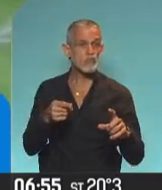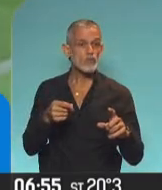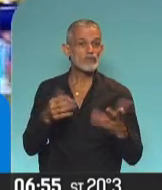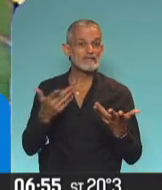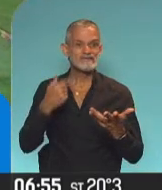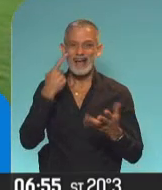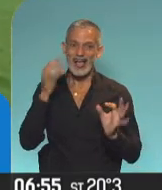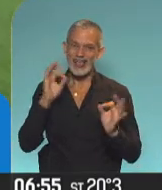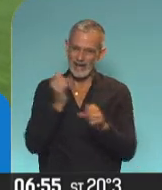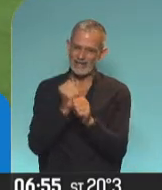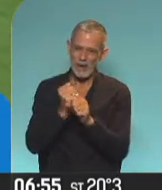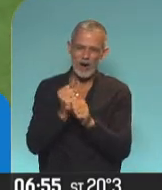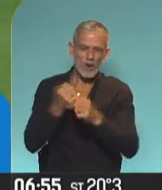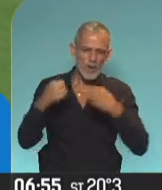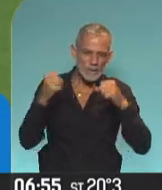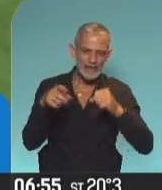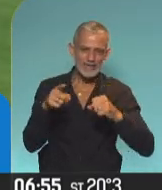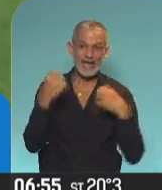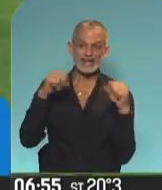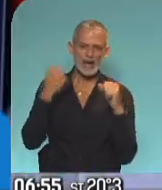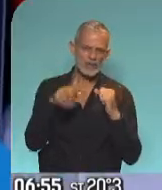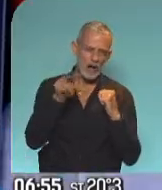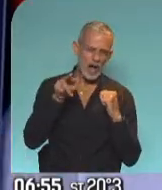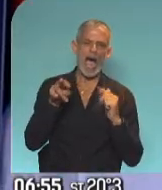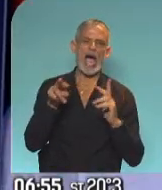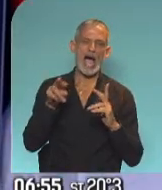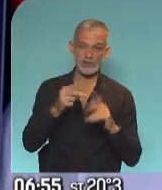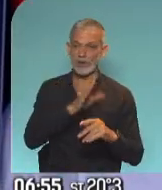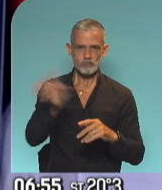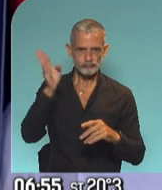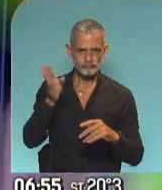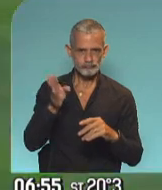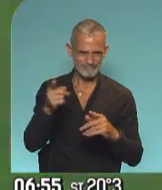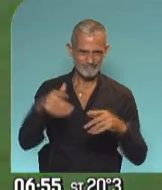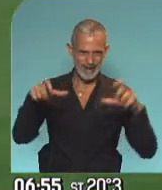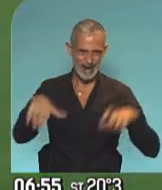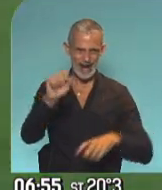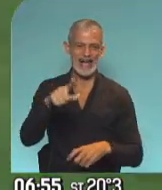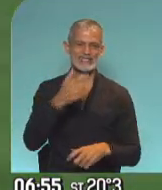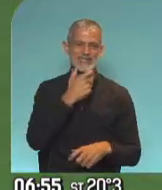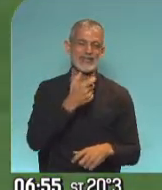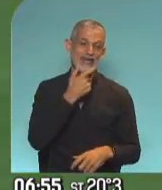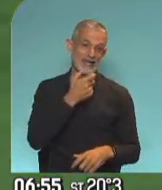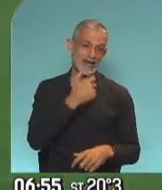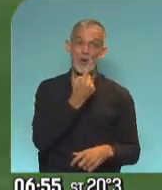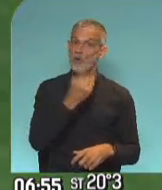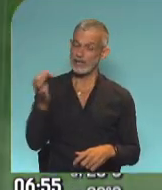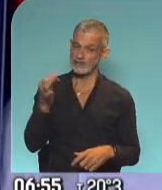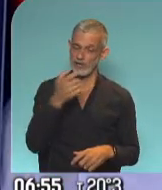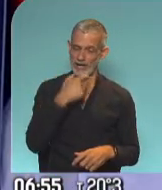ve si es que no participa de los entrenamientos. Victoria en la ida, en el cilindro, 1-0 de la